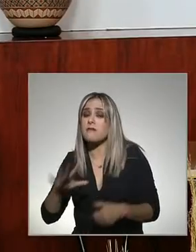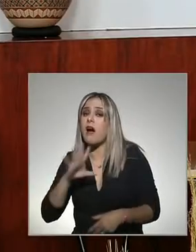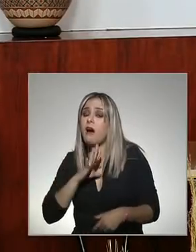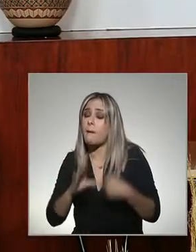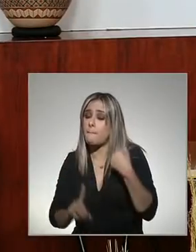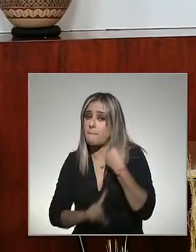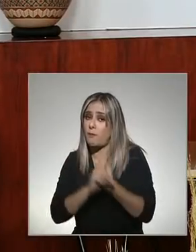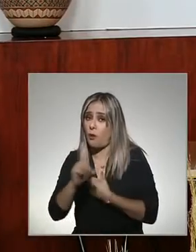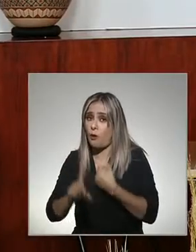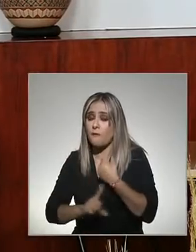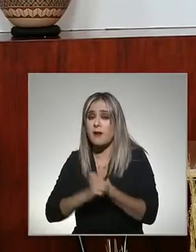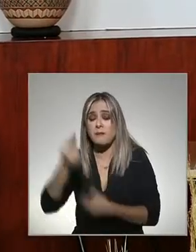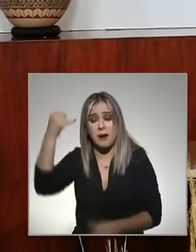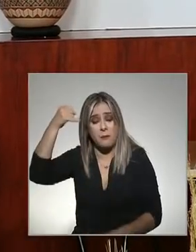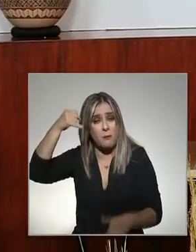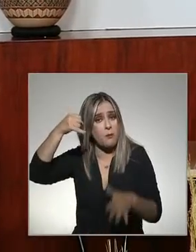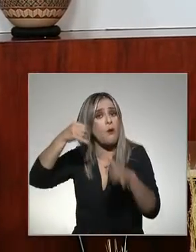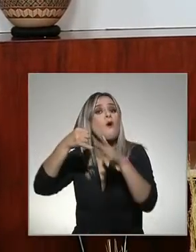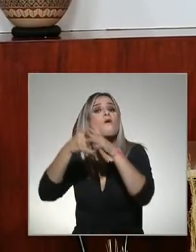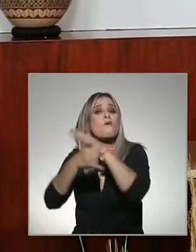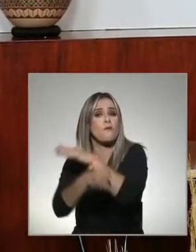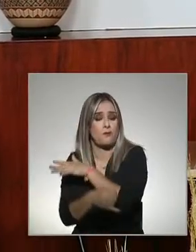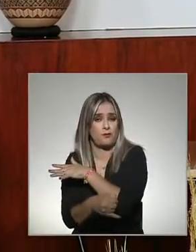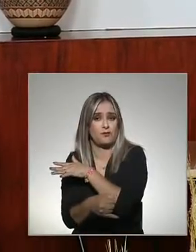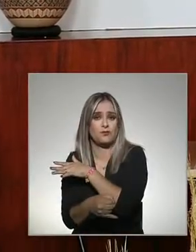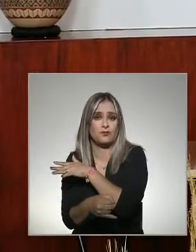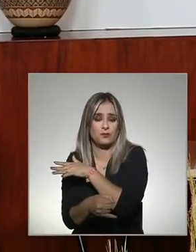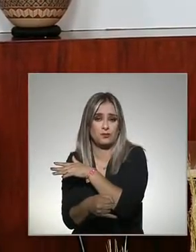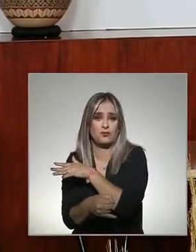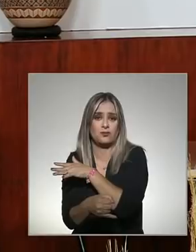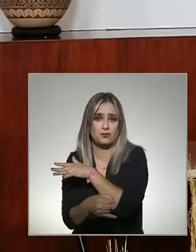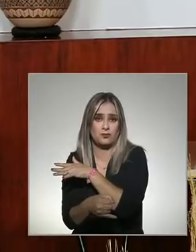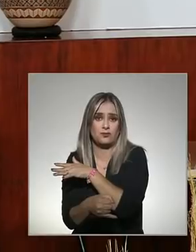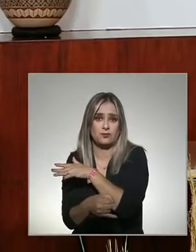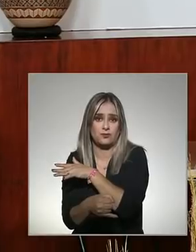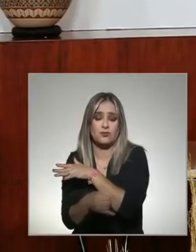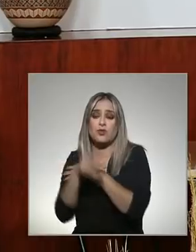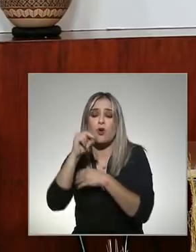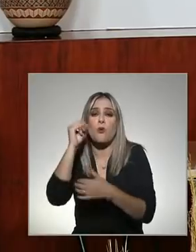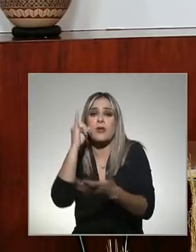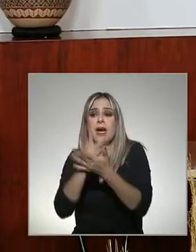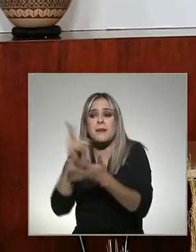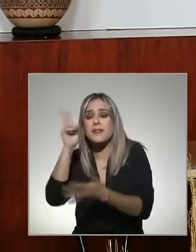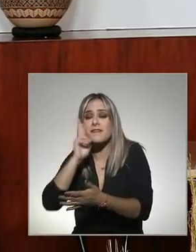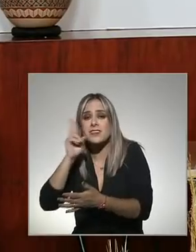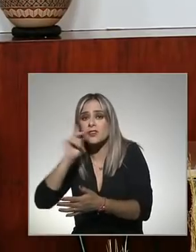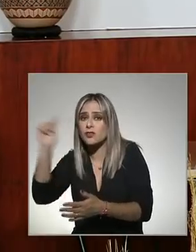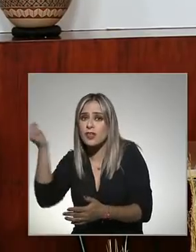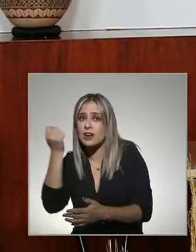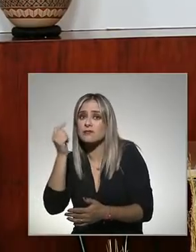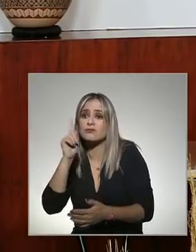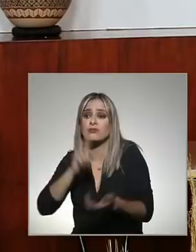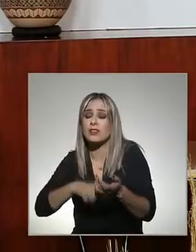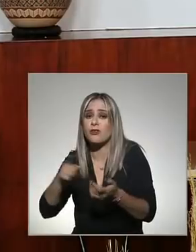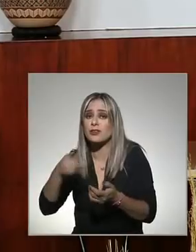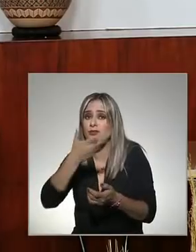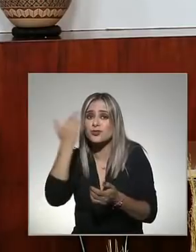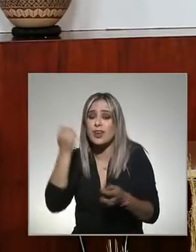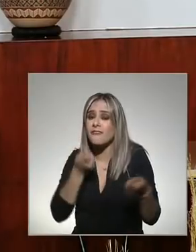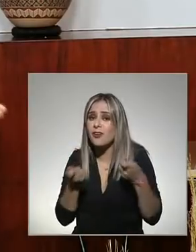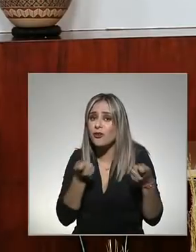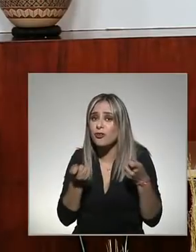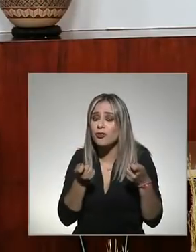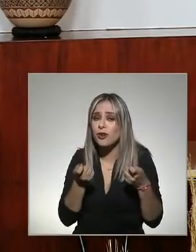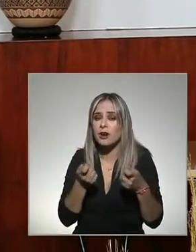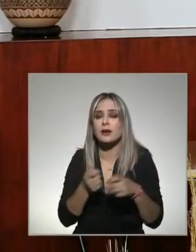problemas mucho más severos y mucho más profundos que solamente el de lo digital. Si es válido apagar el módem